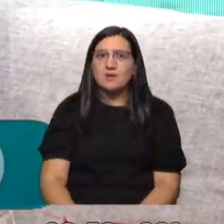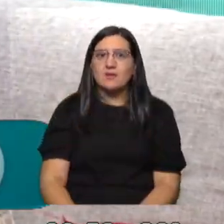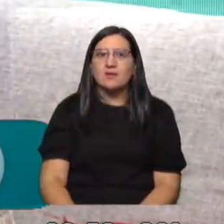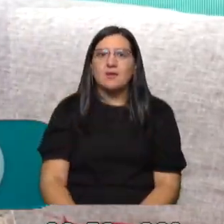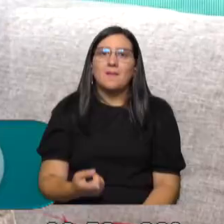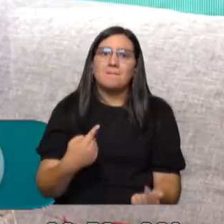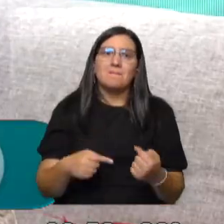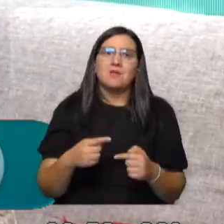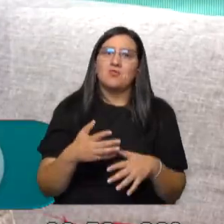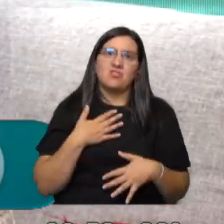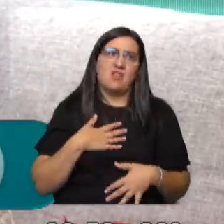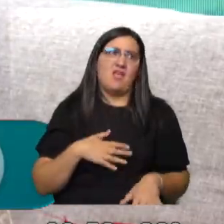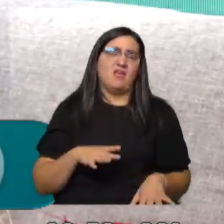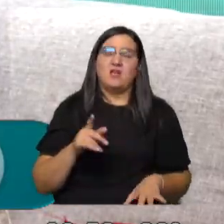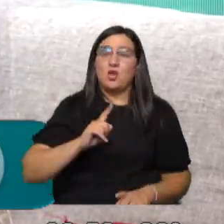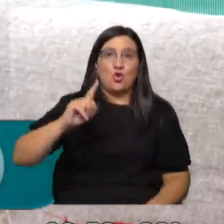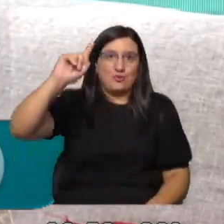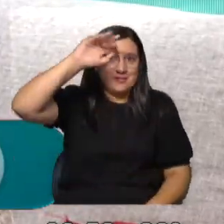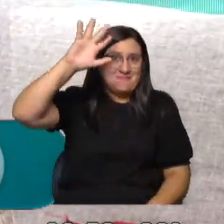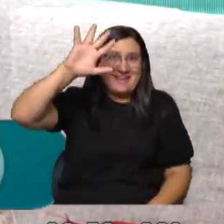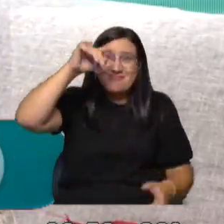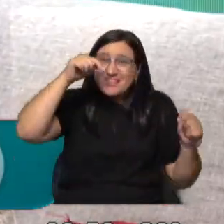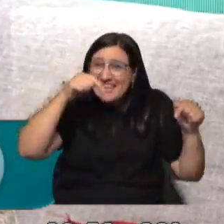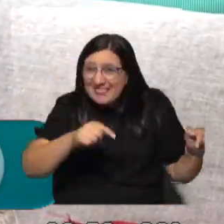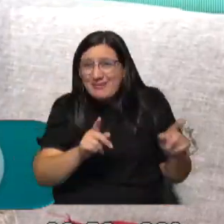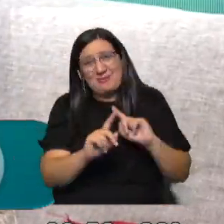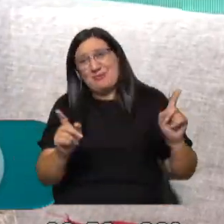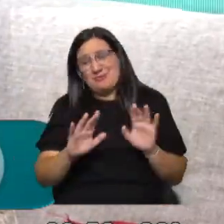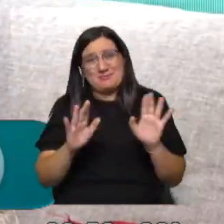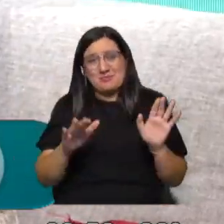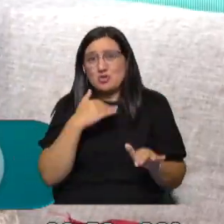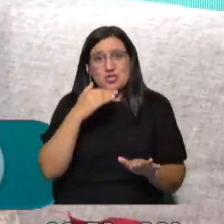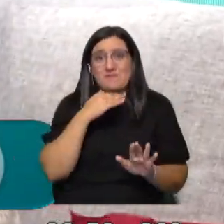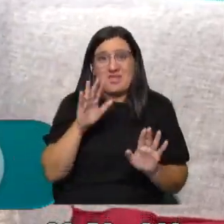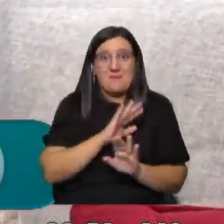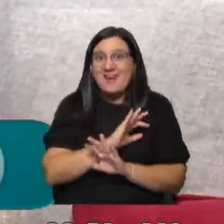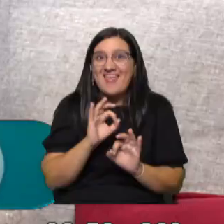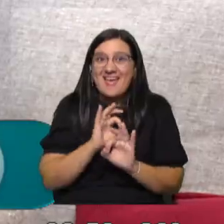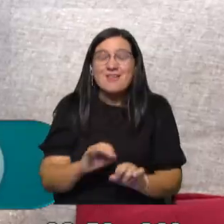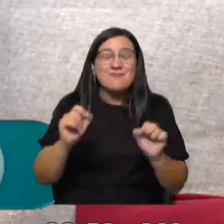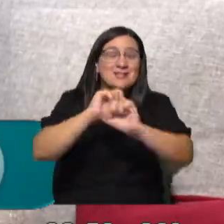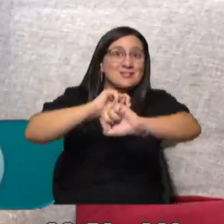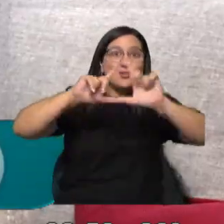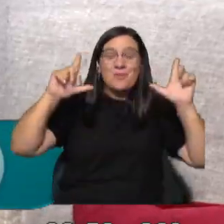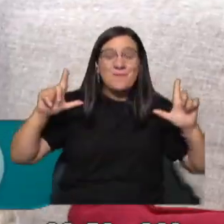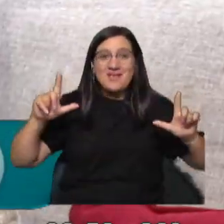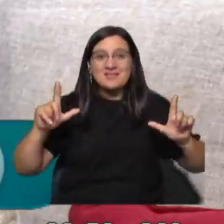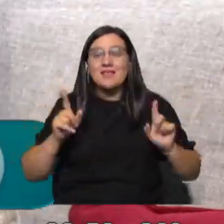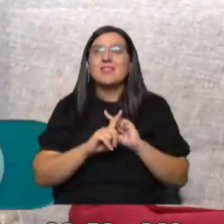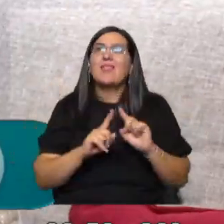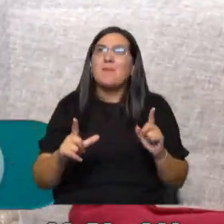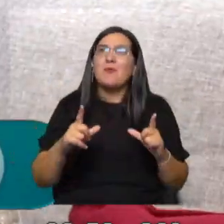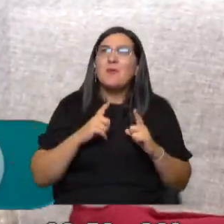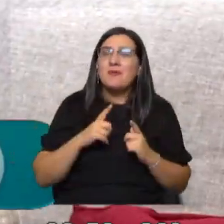pero tranqui. No, esto no lo esperábamos ni ahí. Fue una sorpresa enorme. Tampoco